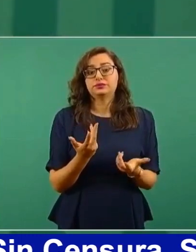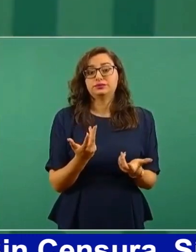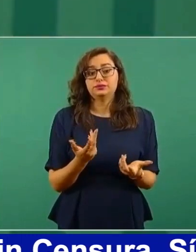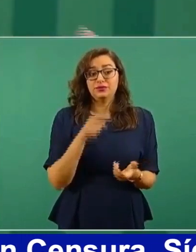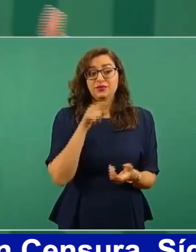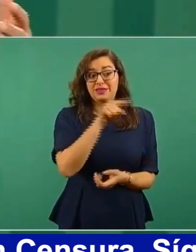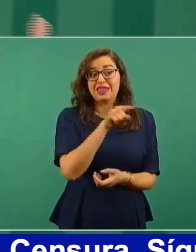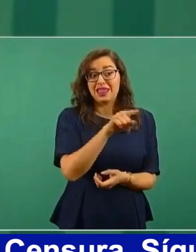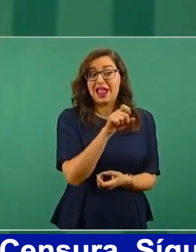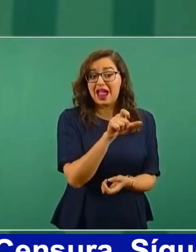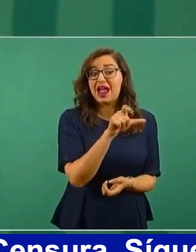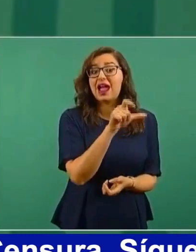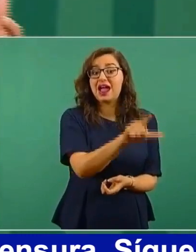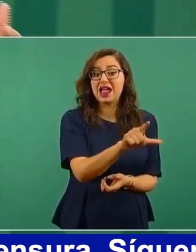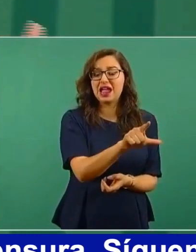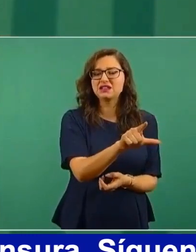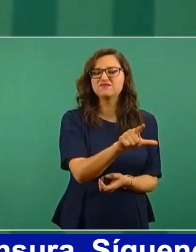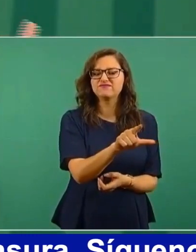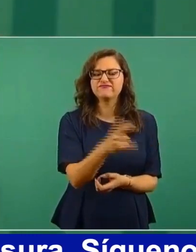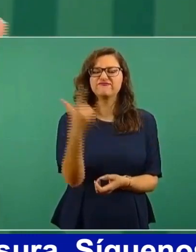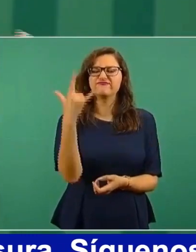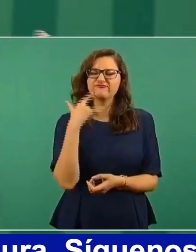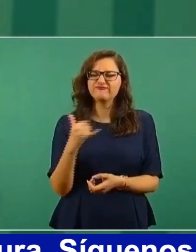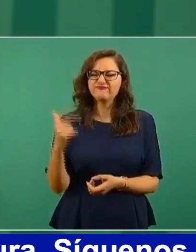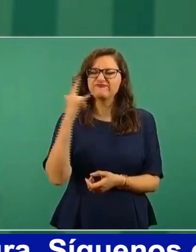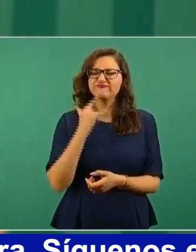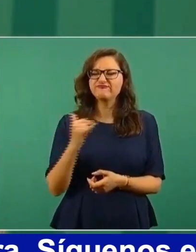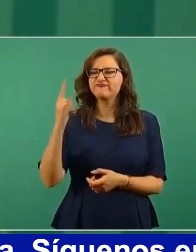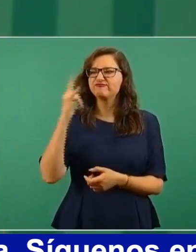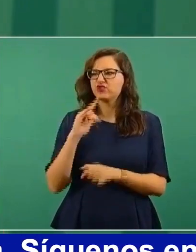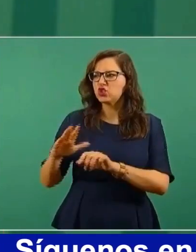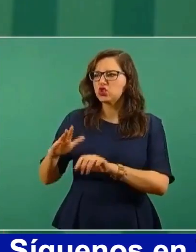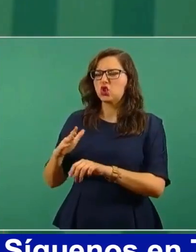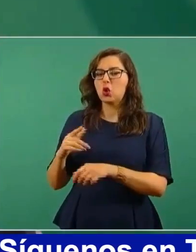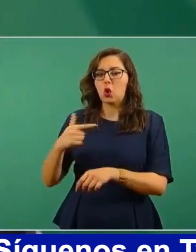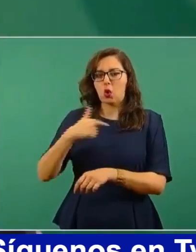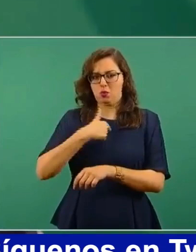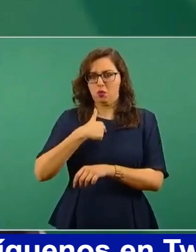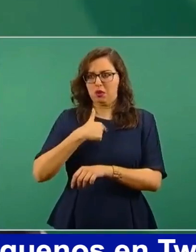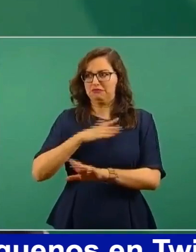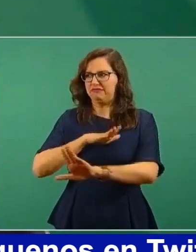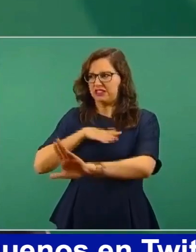fue el que encabezó la campaña en contra de nosotros